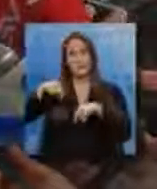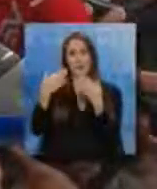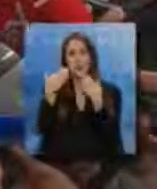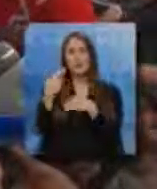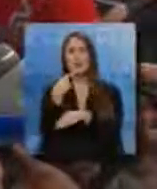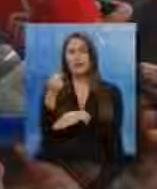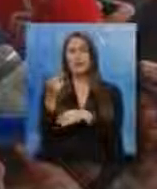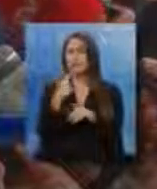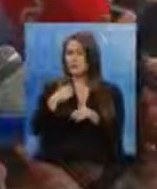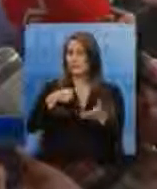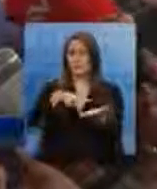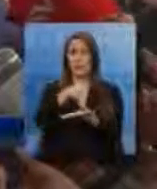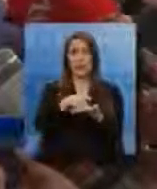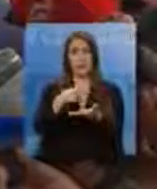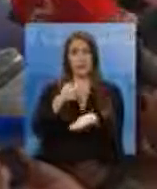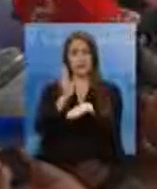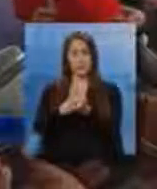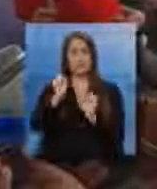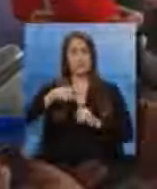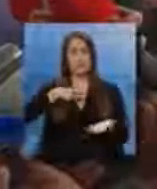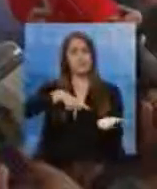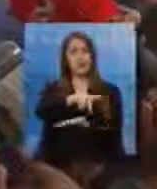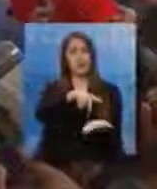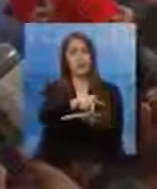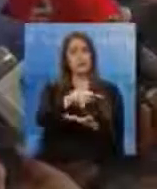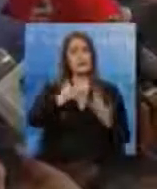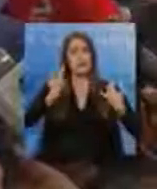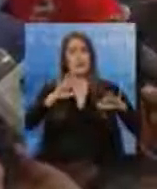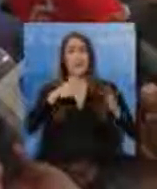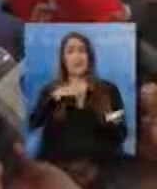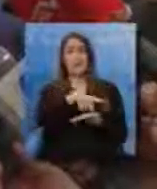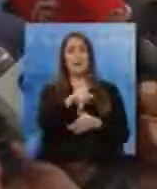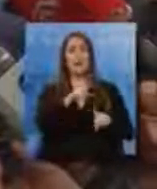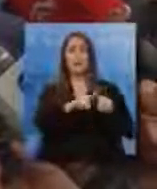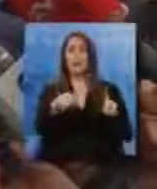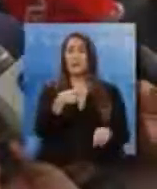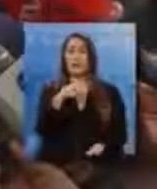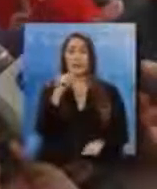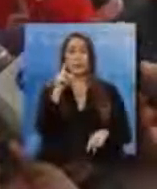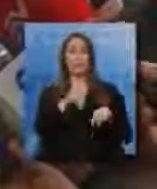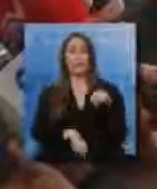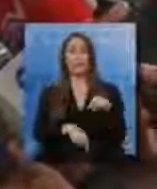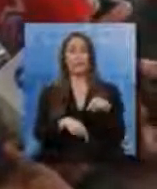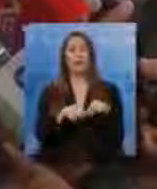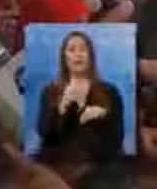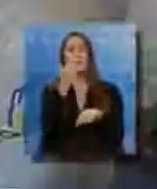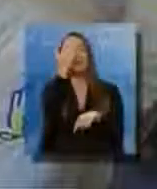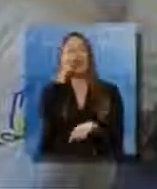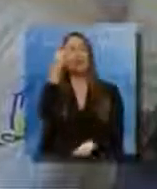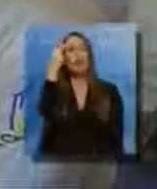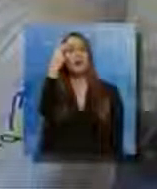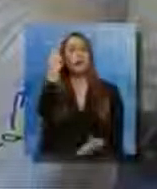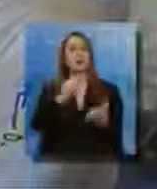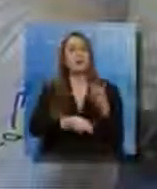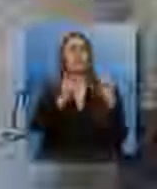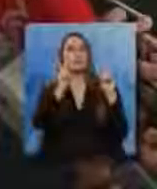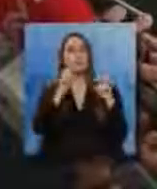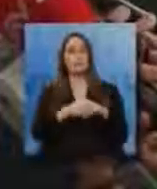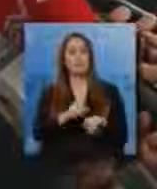está pagando. ¿El IES le está pagando a la Clínica Panamericana? No, y no le vamos a pagar por un sencillo motivo. A pesar de